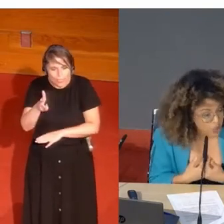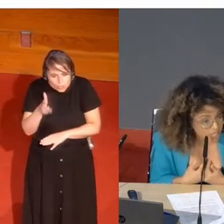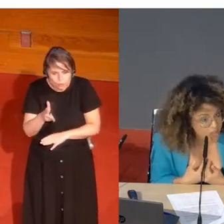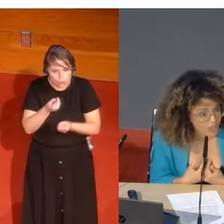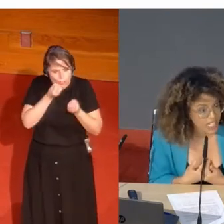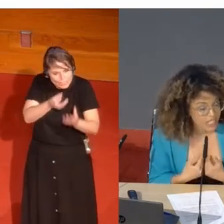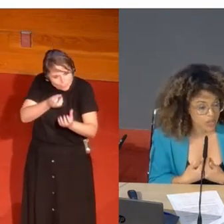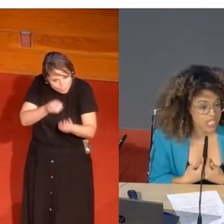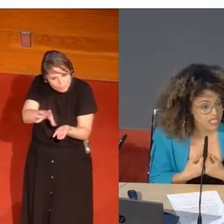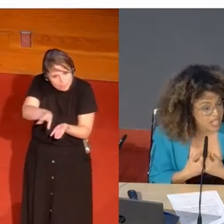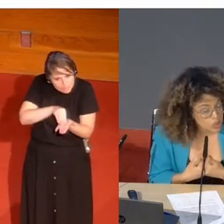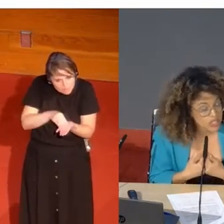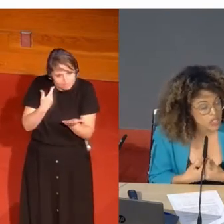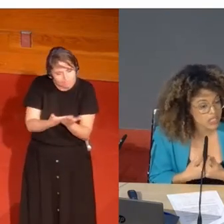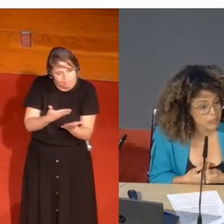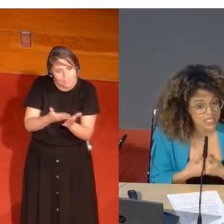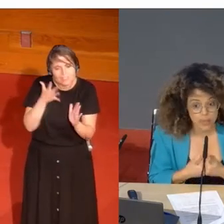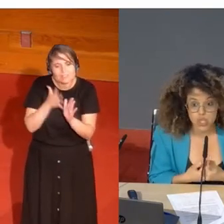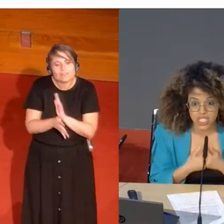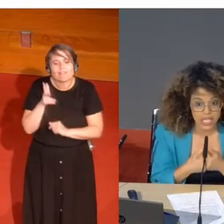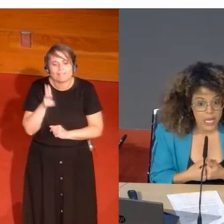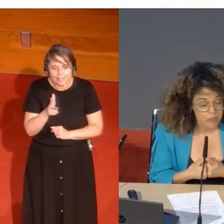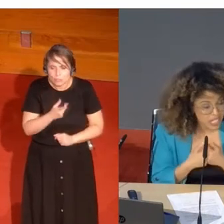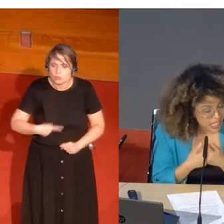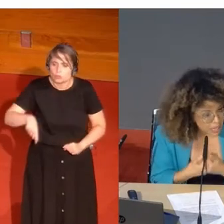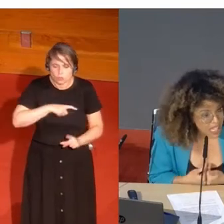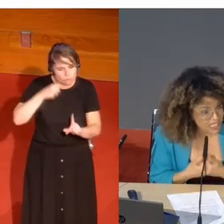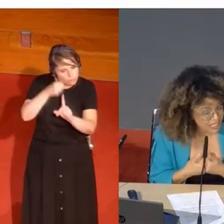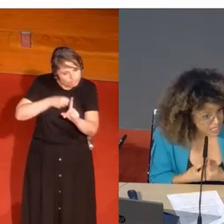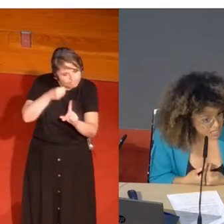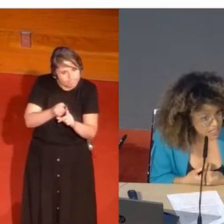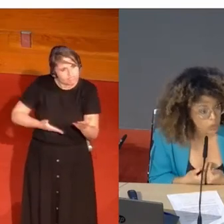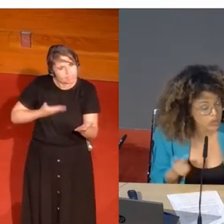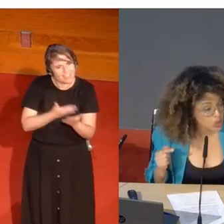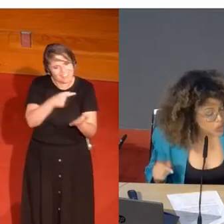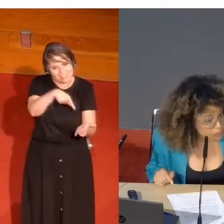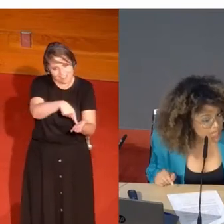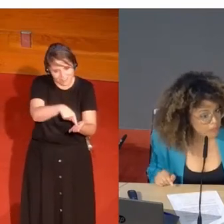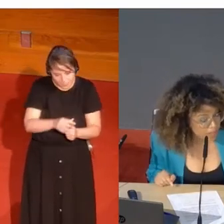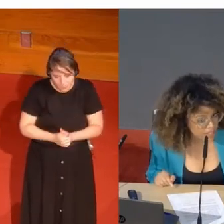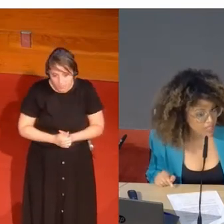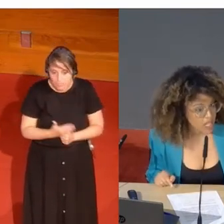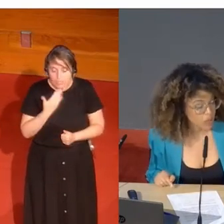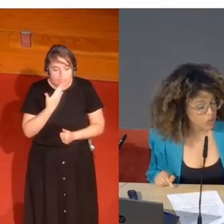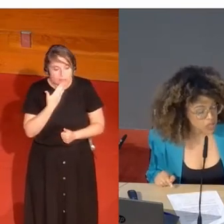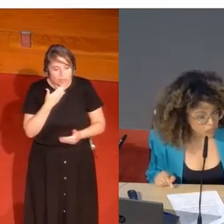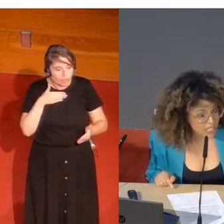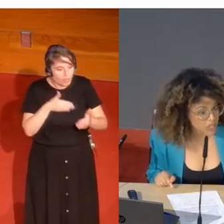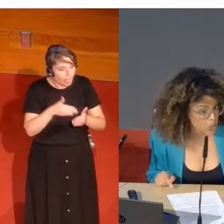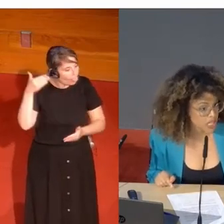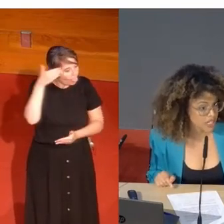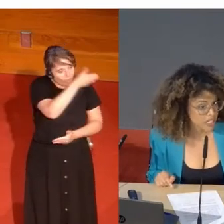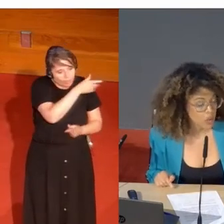está recogido Entonces es un derecho que también tenemos que reclamar y que exigir cuando nos impiden ver cuando